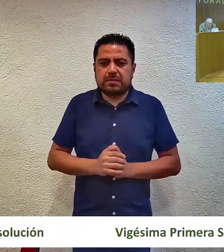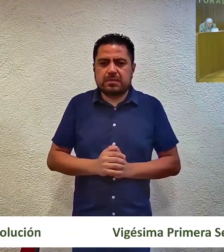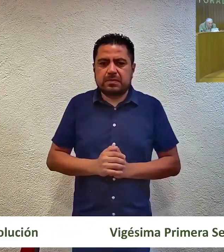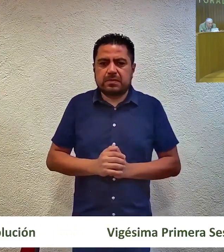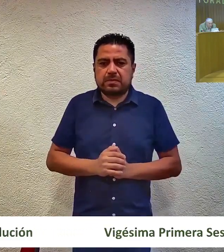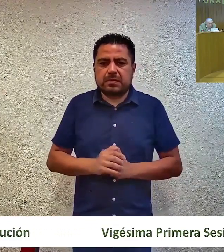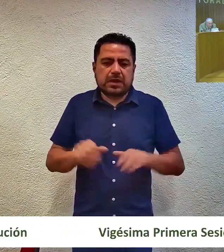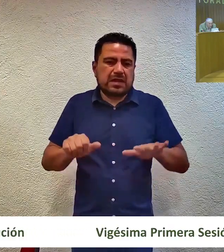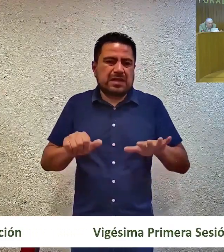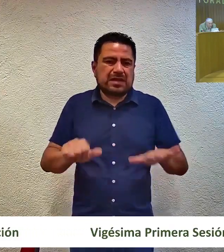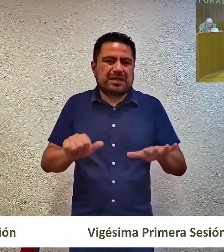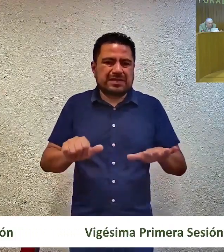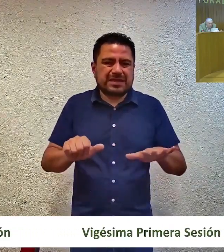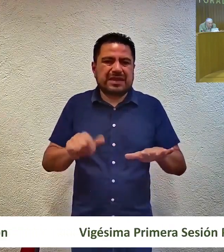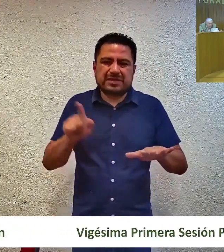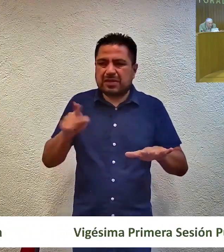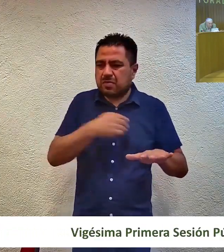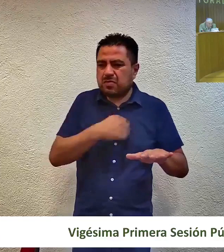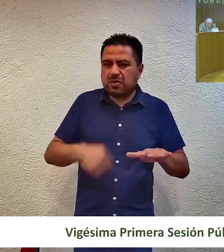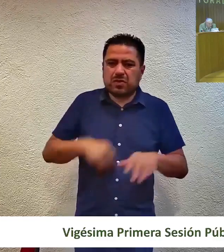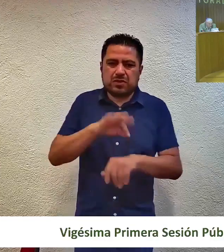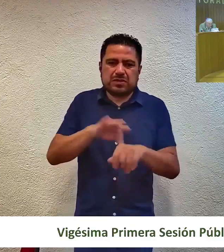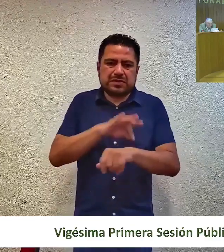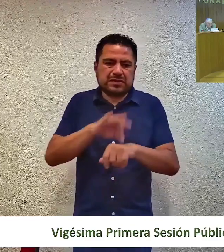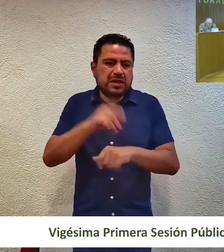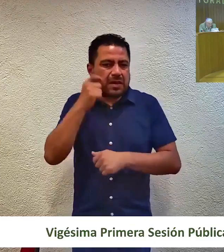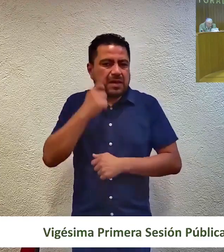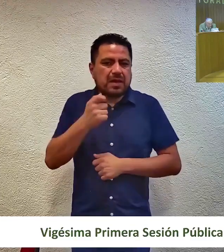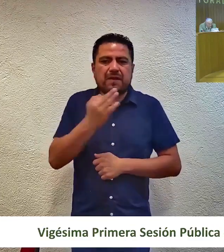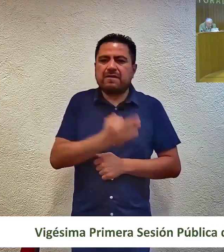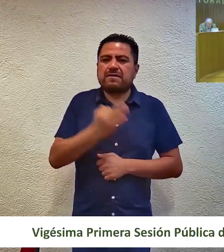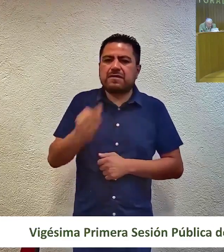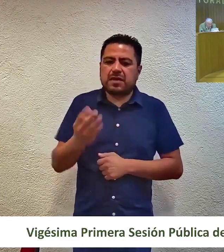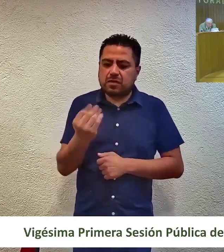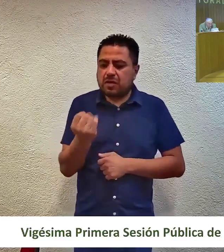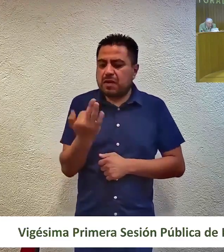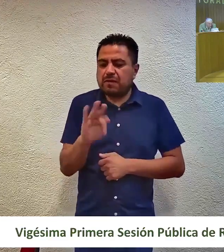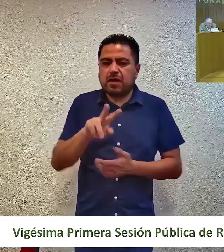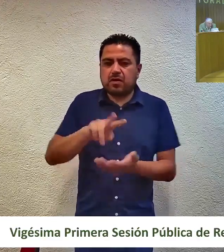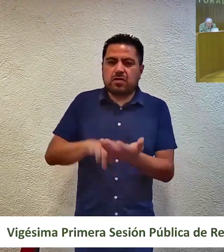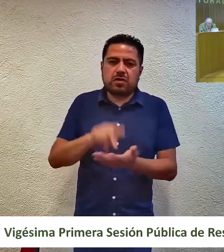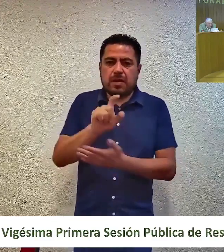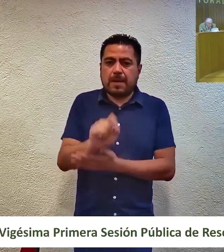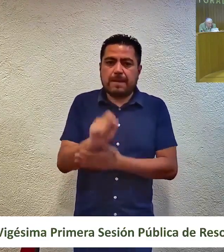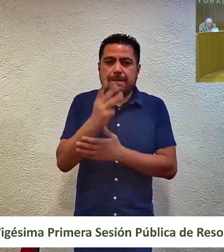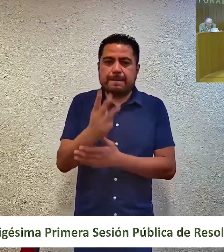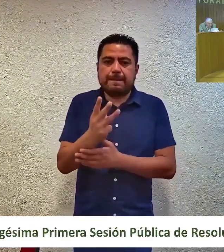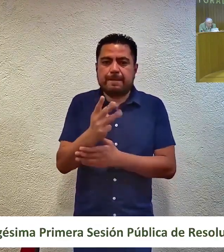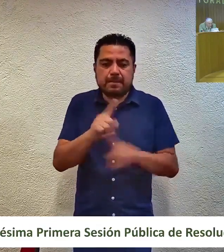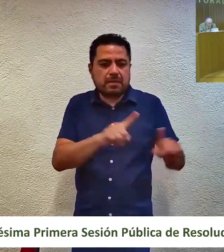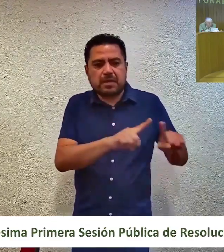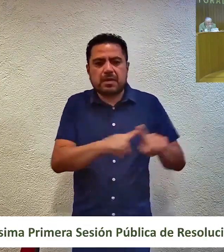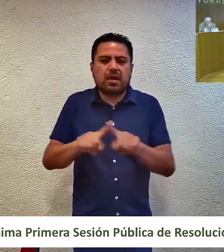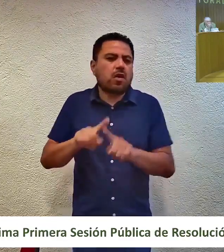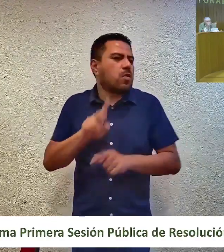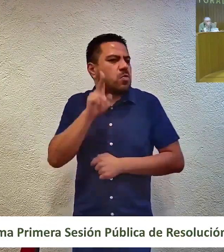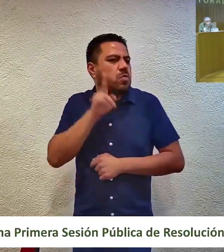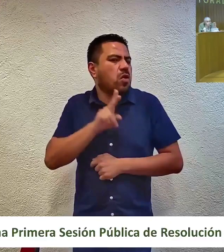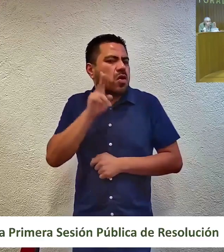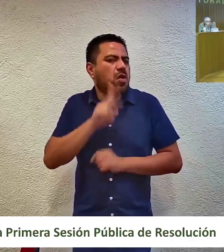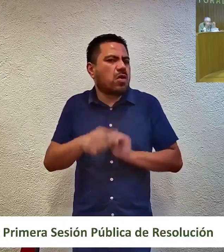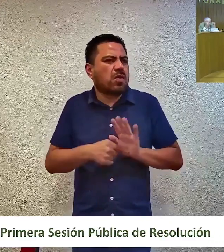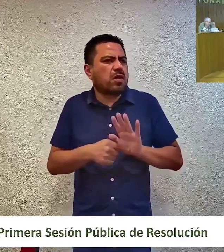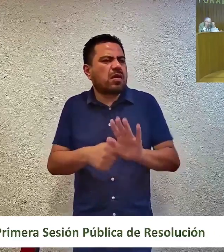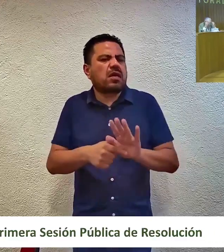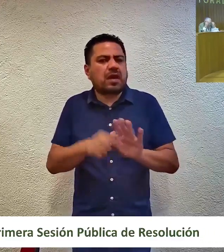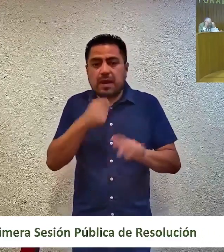16 sesión ordinaria del Cabildo Ayuntamiento de Chilpancingo de Guerrero, de fecha 9 de febrero de 2023, y de las diversas pruebas que obran en el sumario,